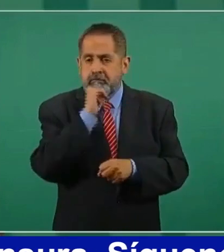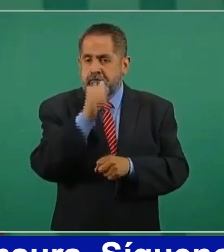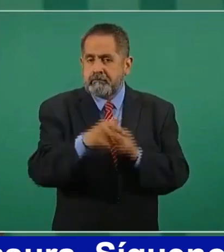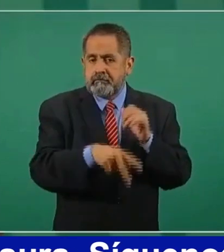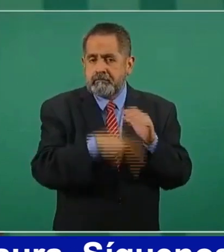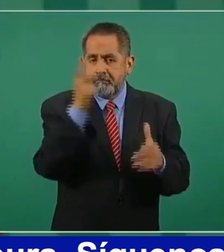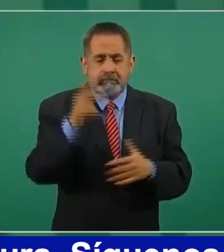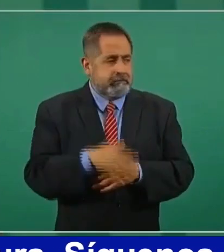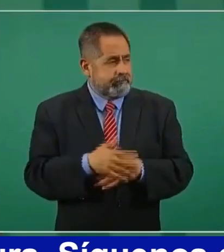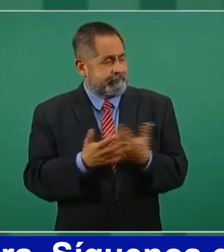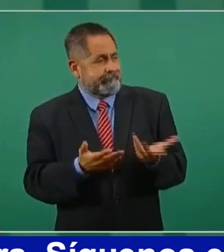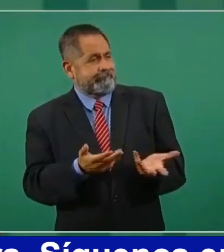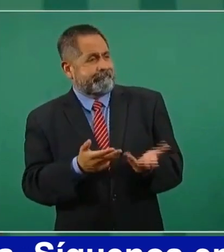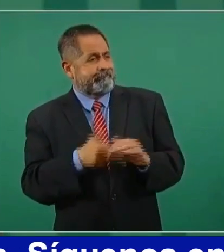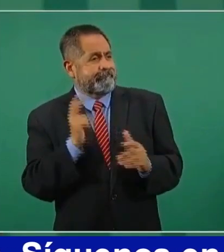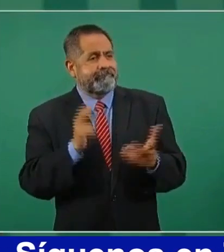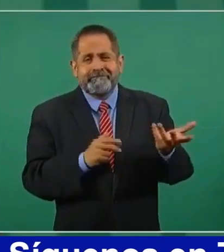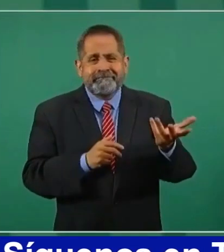presos,